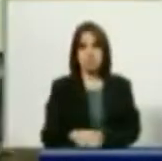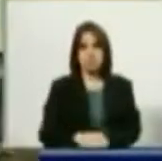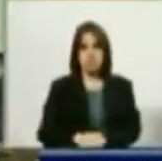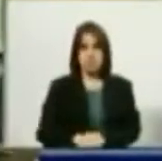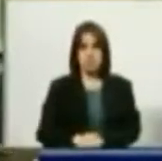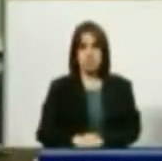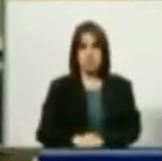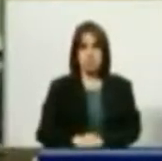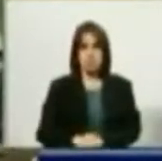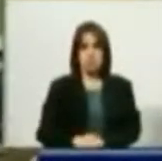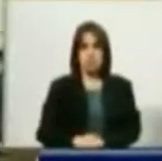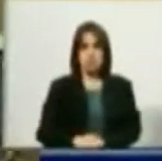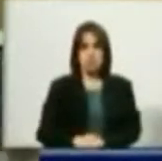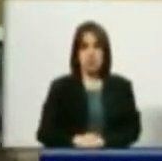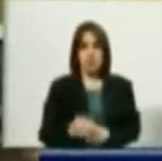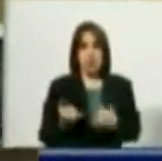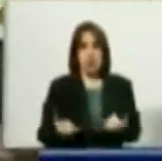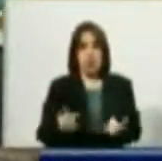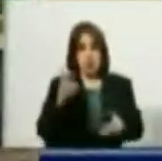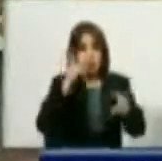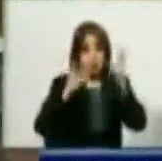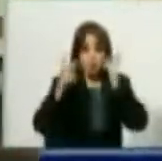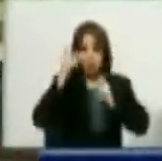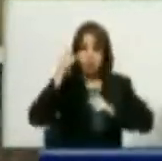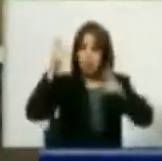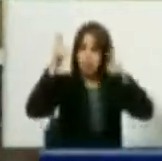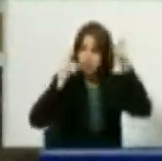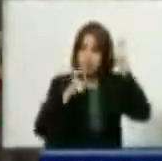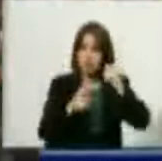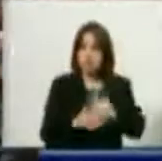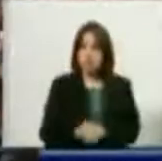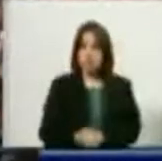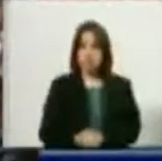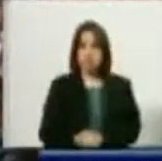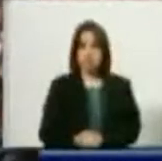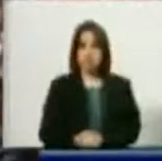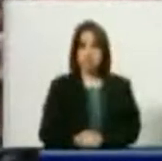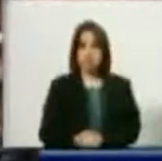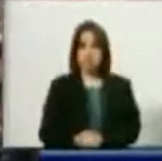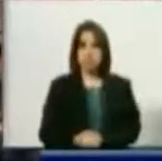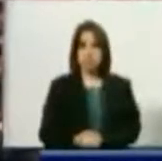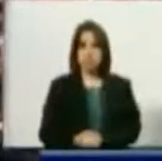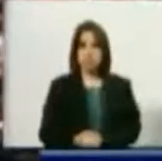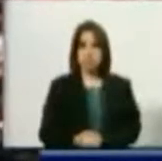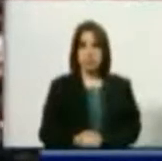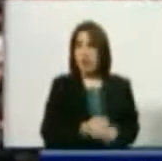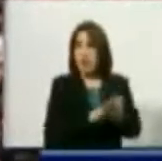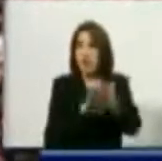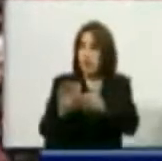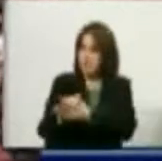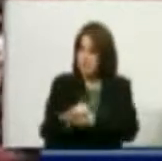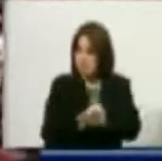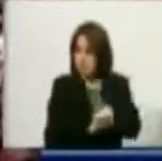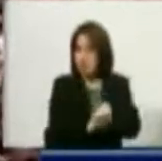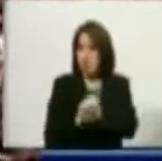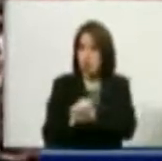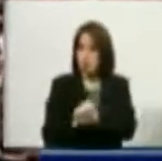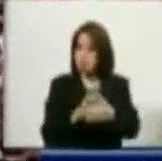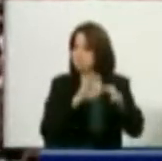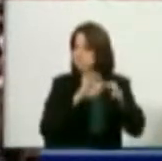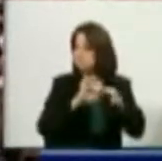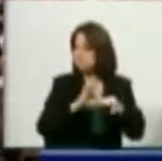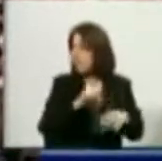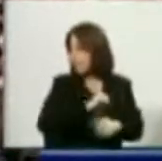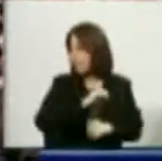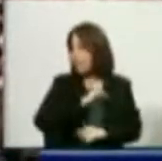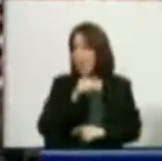con esa etiqueta nos vamos a escuchar al comandante Hugo Chávez camarada compatriota de la